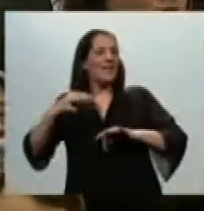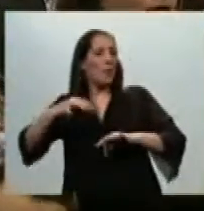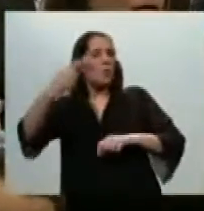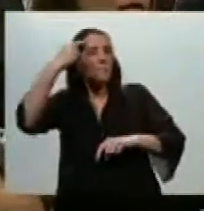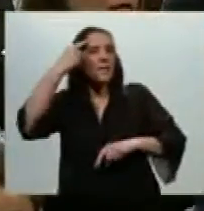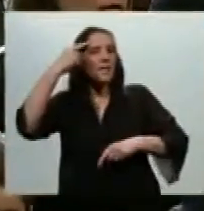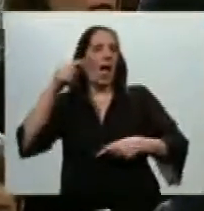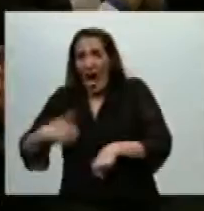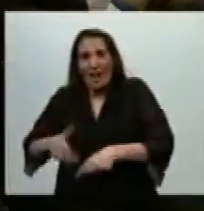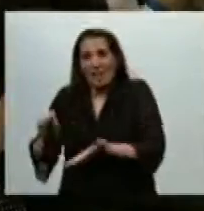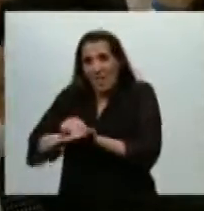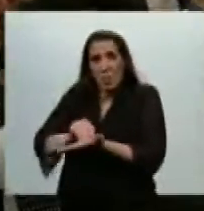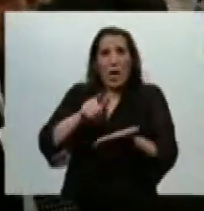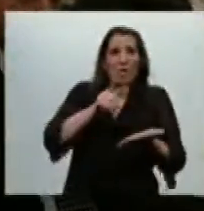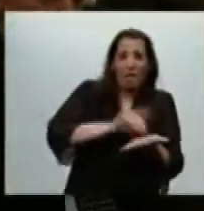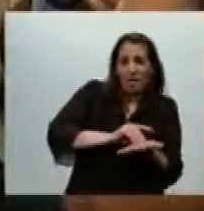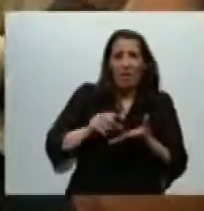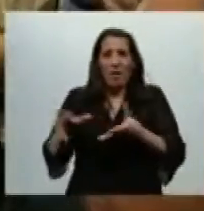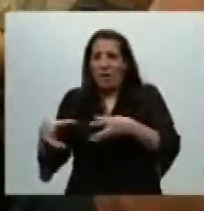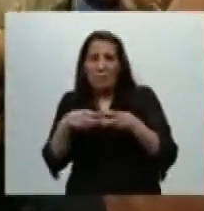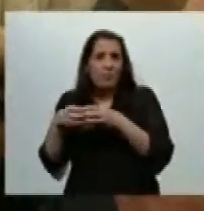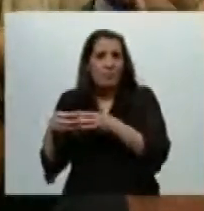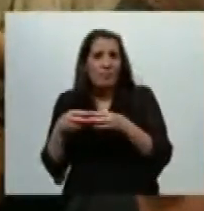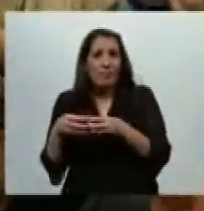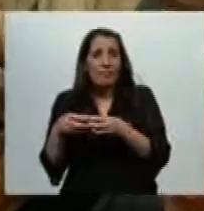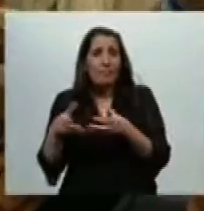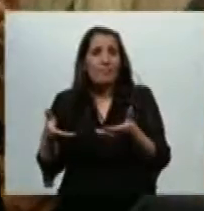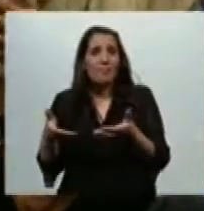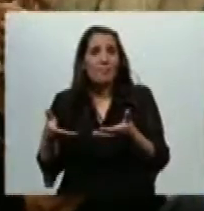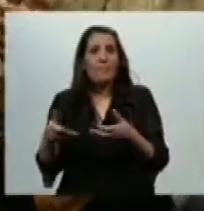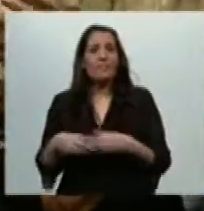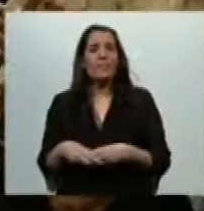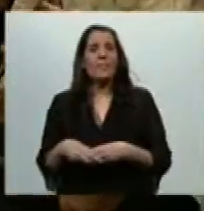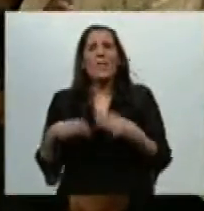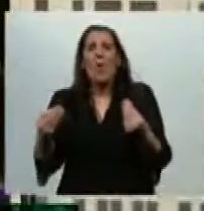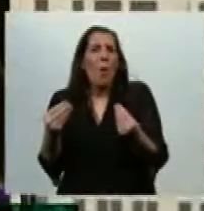forma negativa, lo cual también significa para nosotros un gran aliciente.